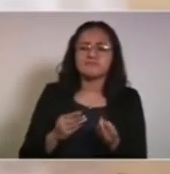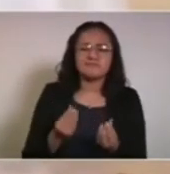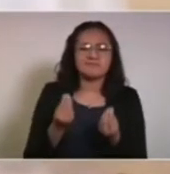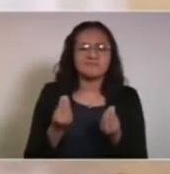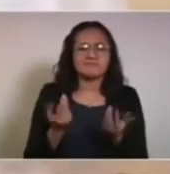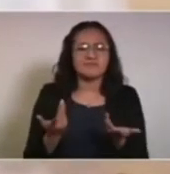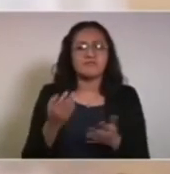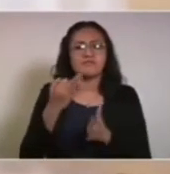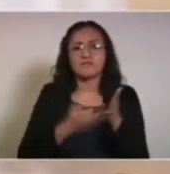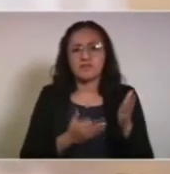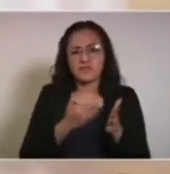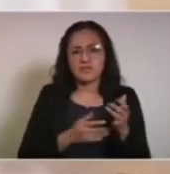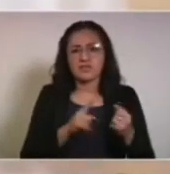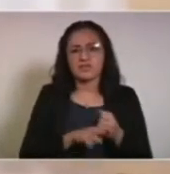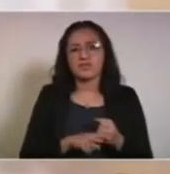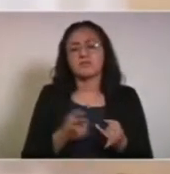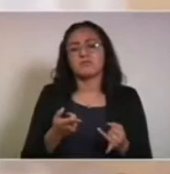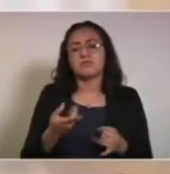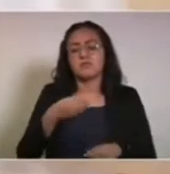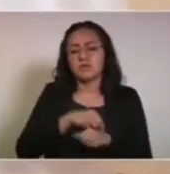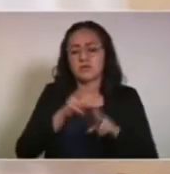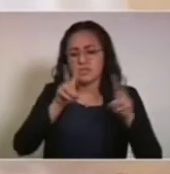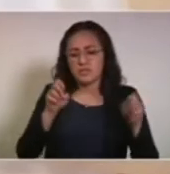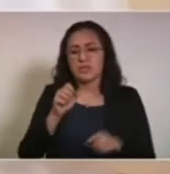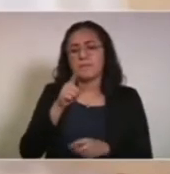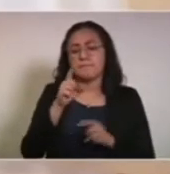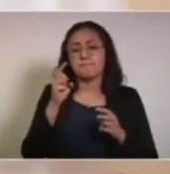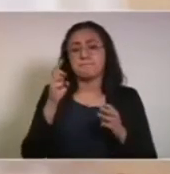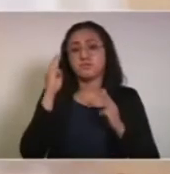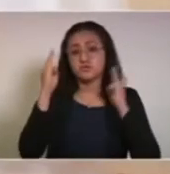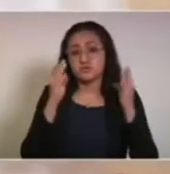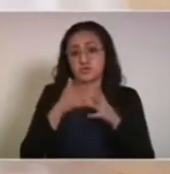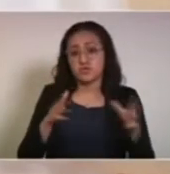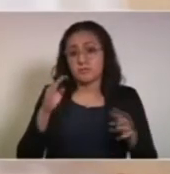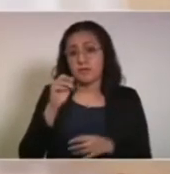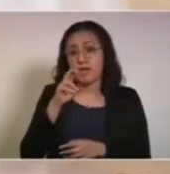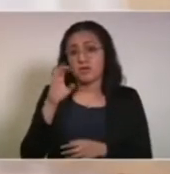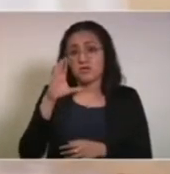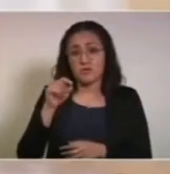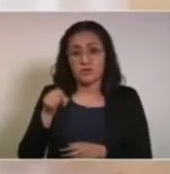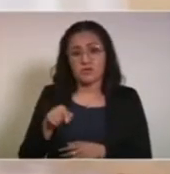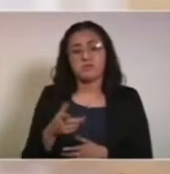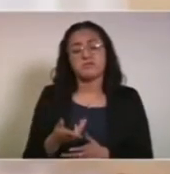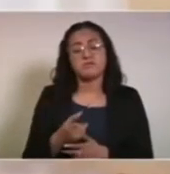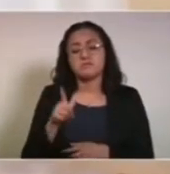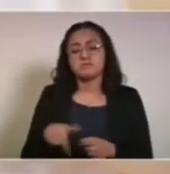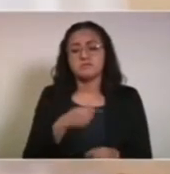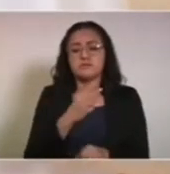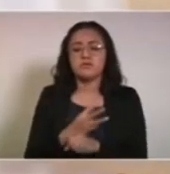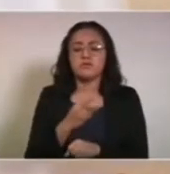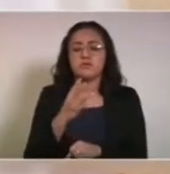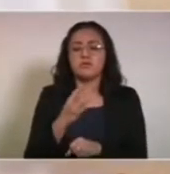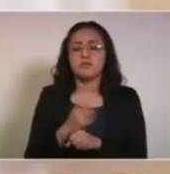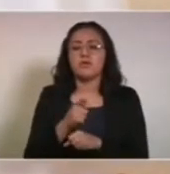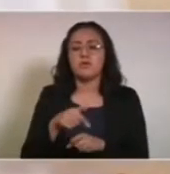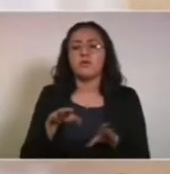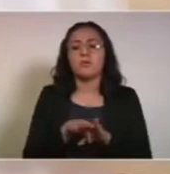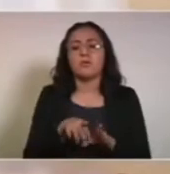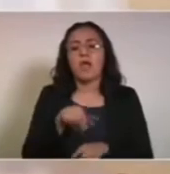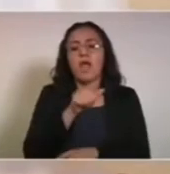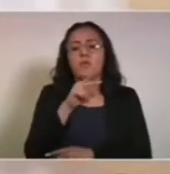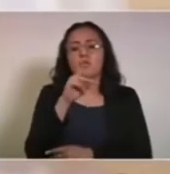falta plantear el tema del barroco que es muy grande y el tema de plataforma